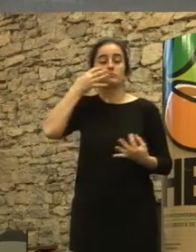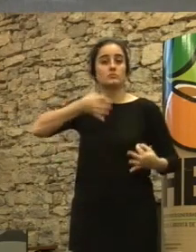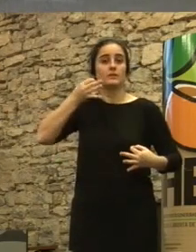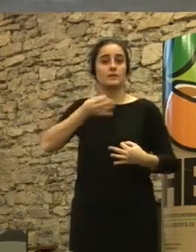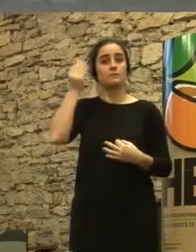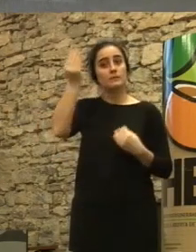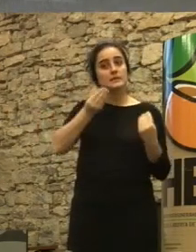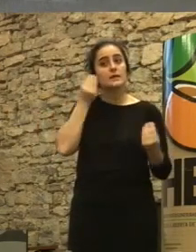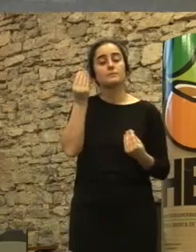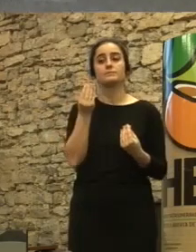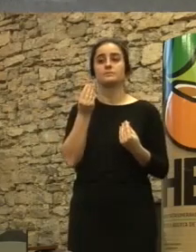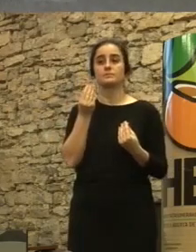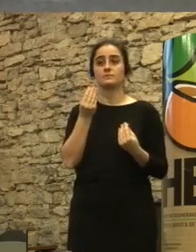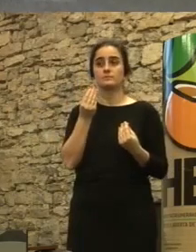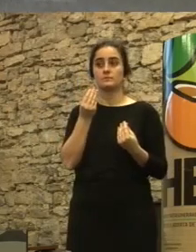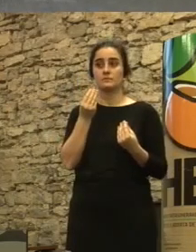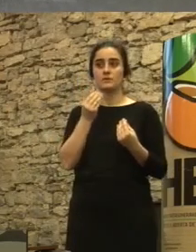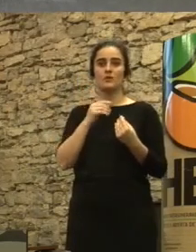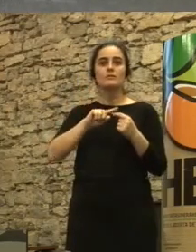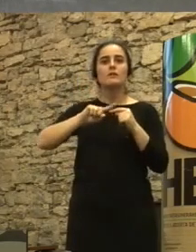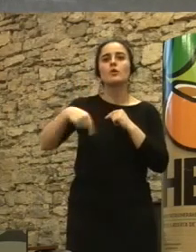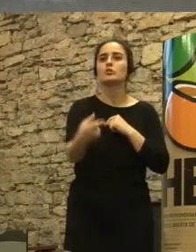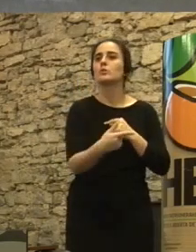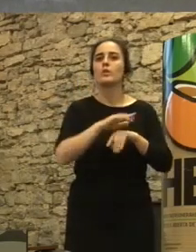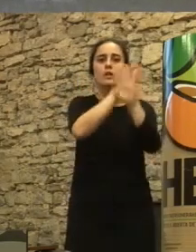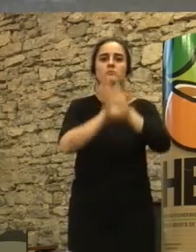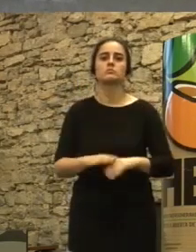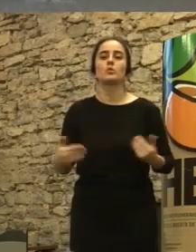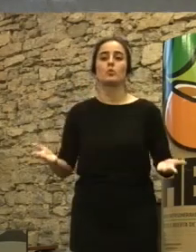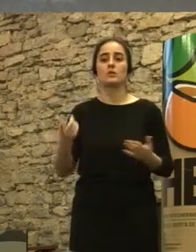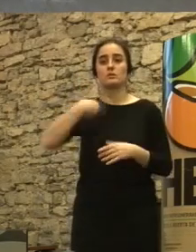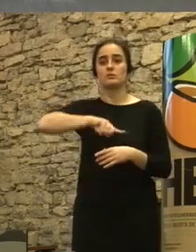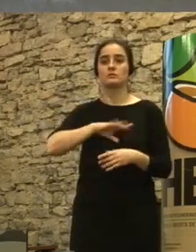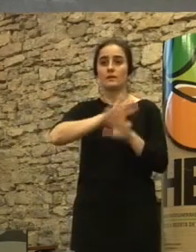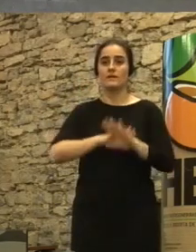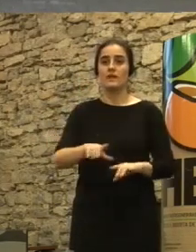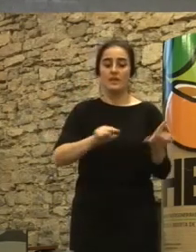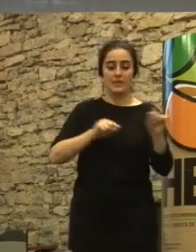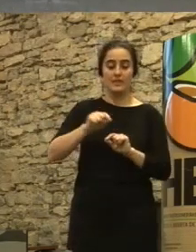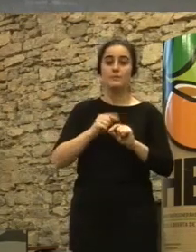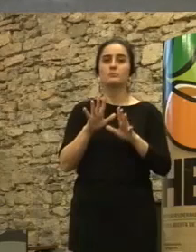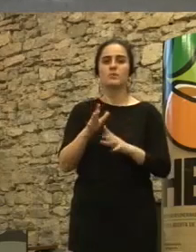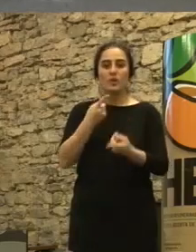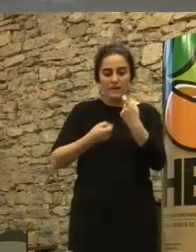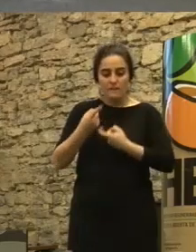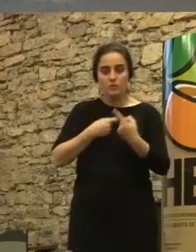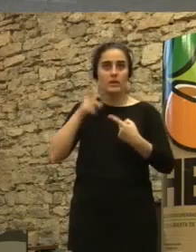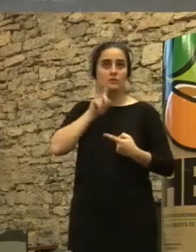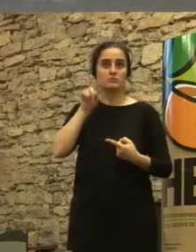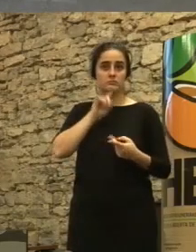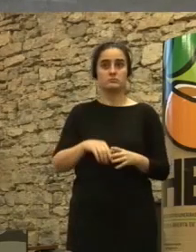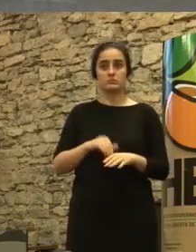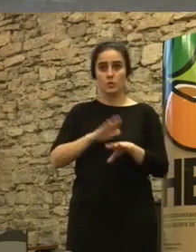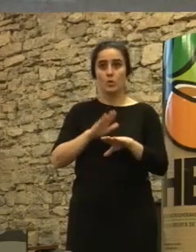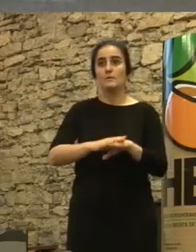pensar en el efecto último que tiene esto, que es eso, que es que estamos tomando decisiones con información que no es veraz. O